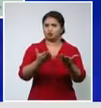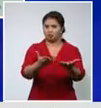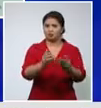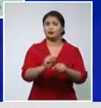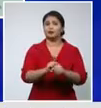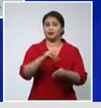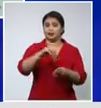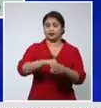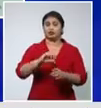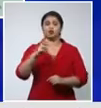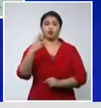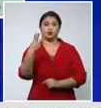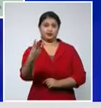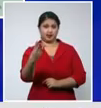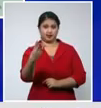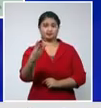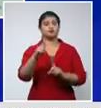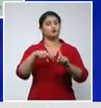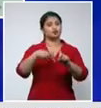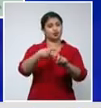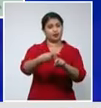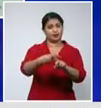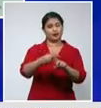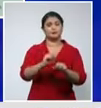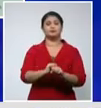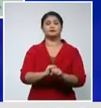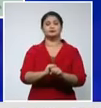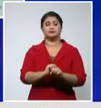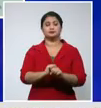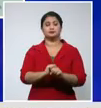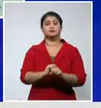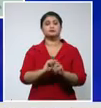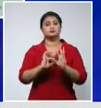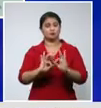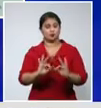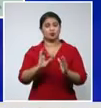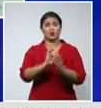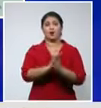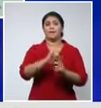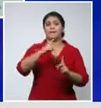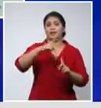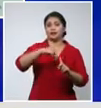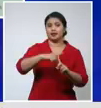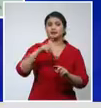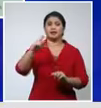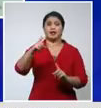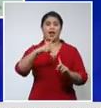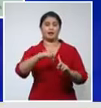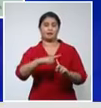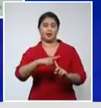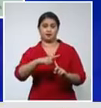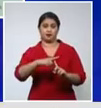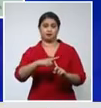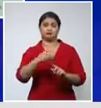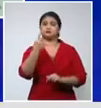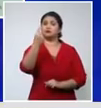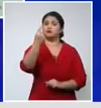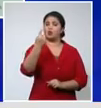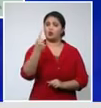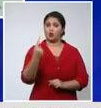ayer, uno en Colón, Matanzas y Calimete, uno en cada uno de estos